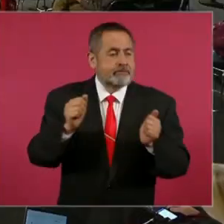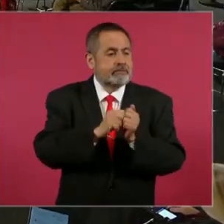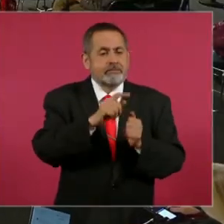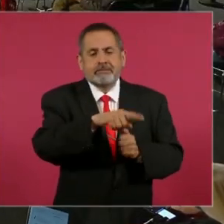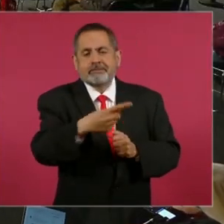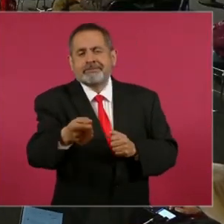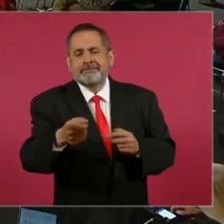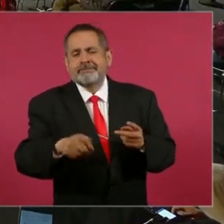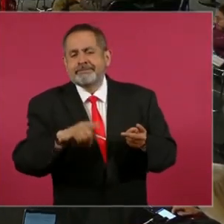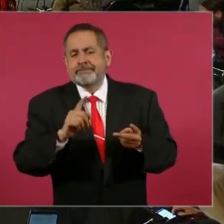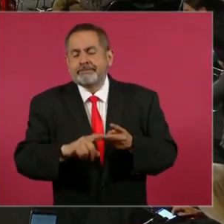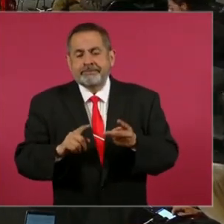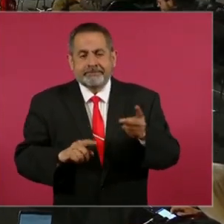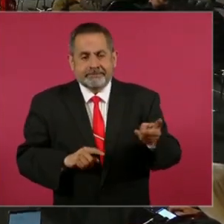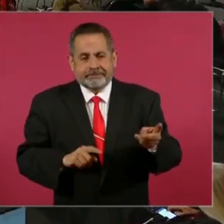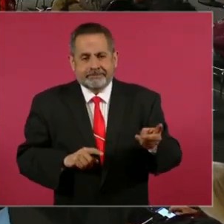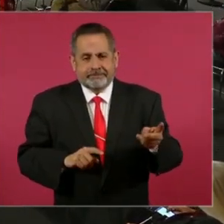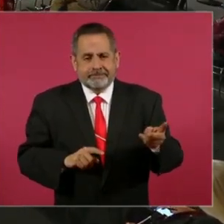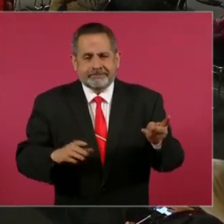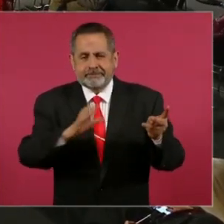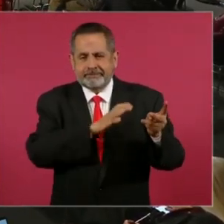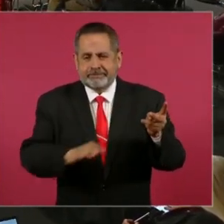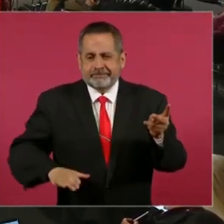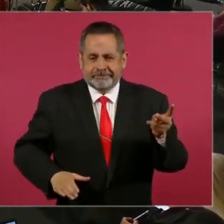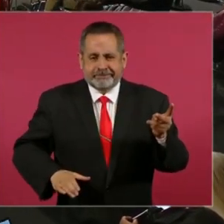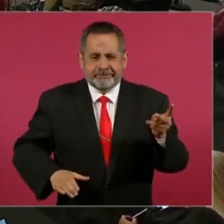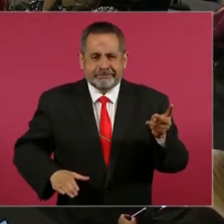con el candidato